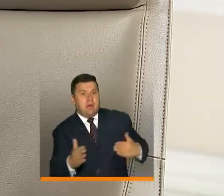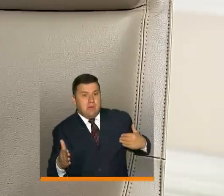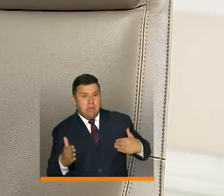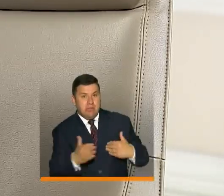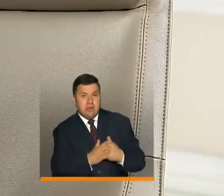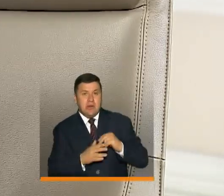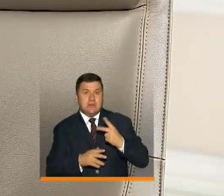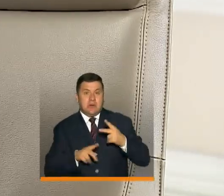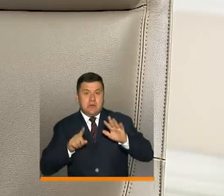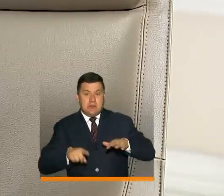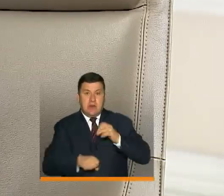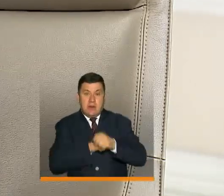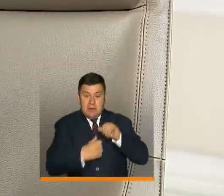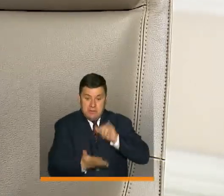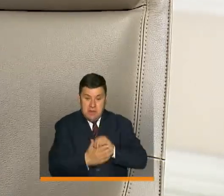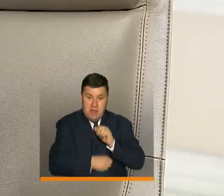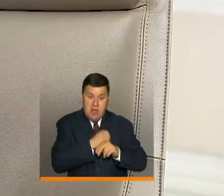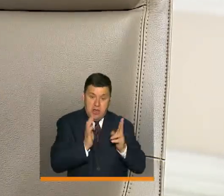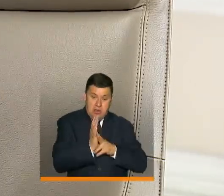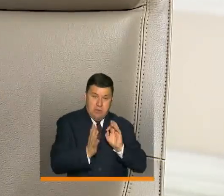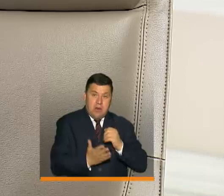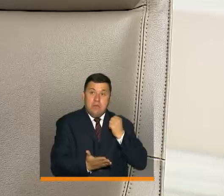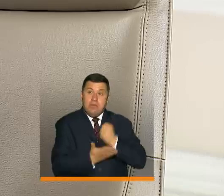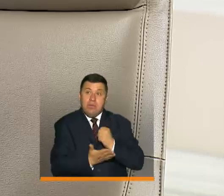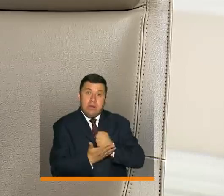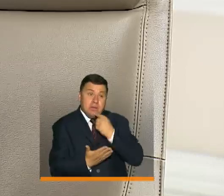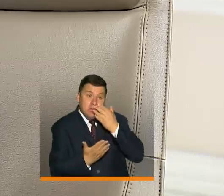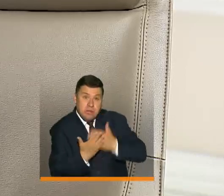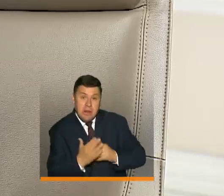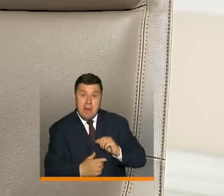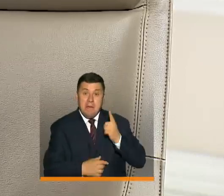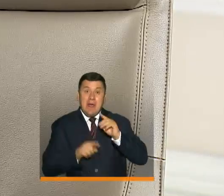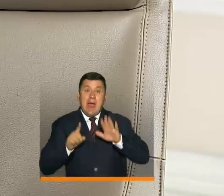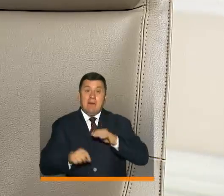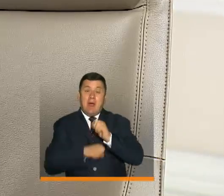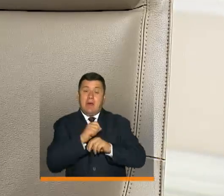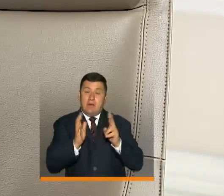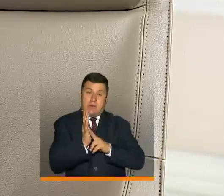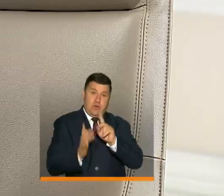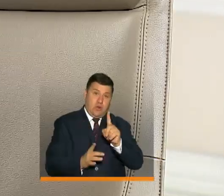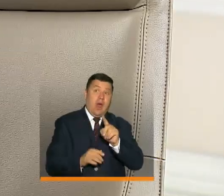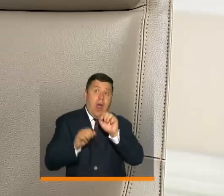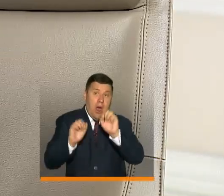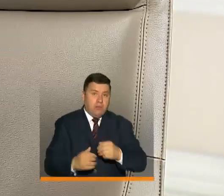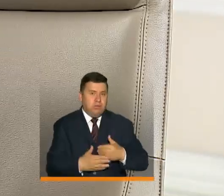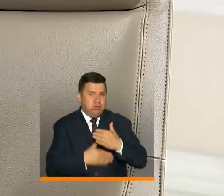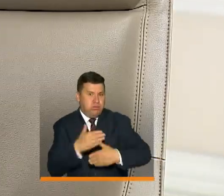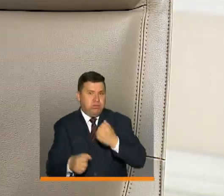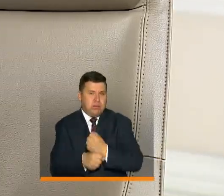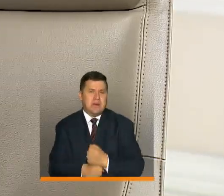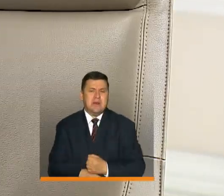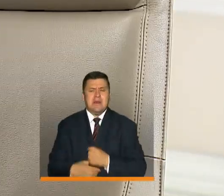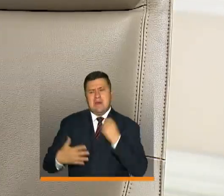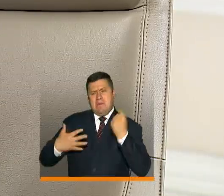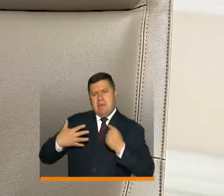transcurso del segundo semestre de este año y estarán adjudicadas durante el primer trimestre del año 2021. Creo que todo esto generará